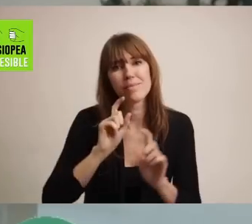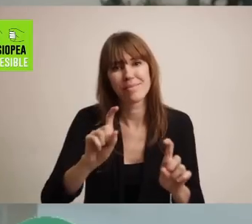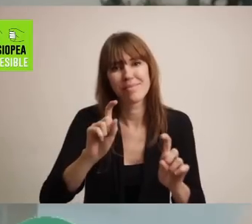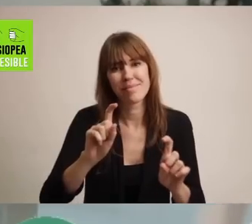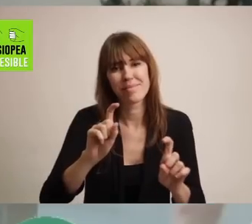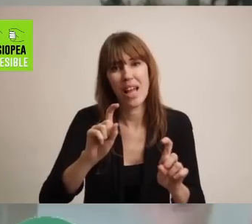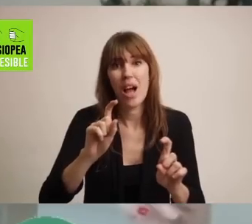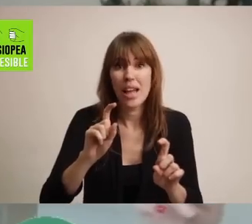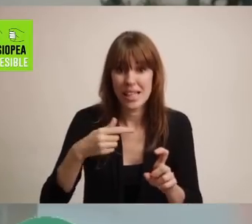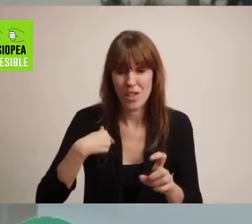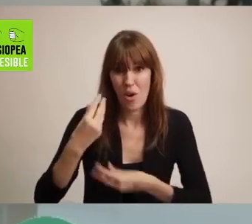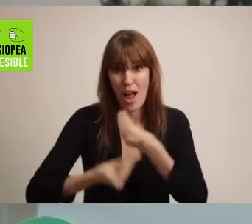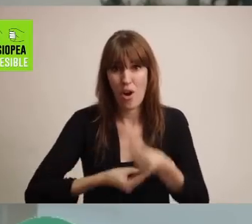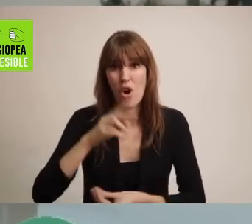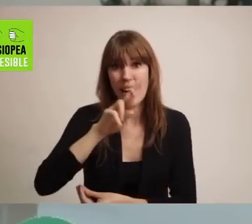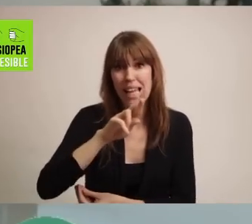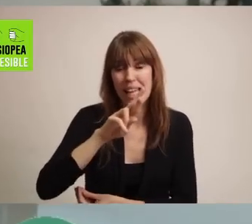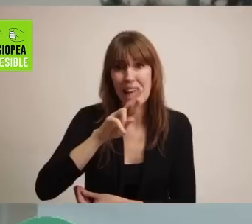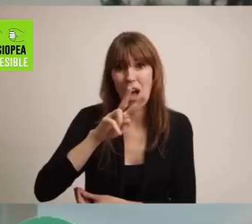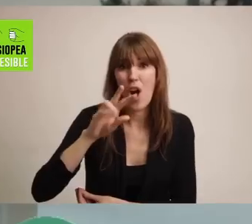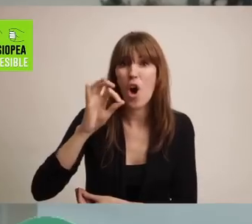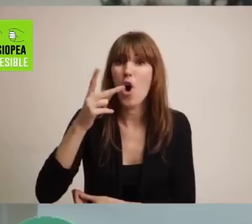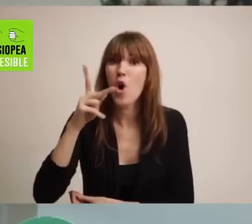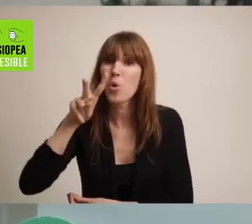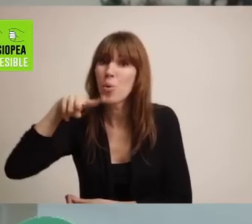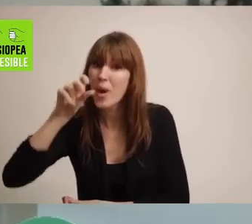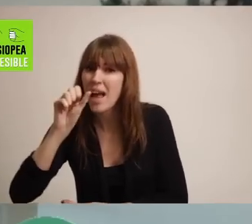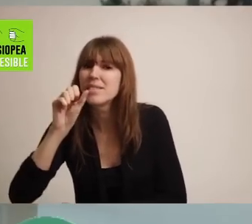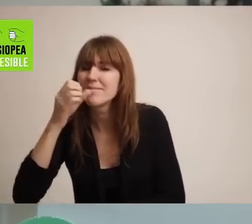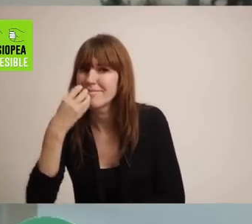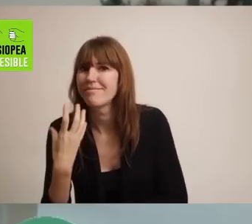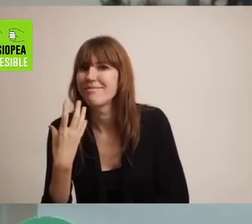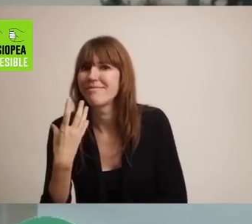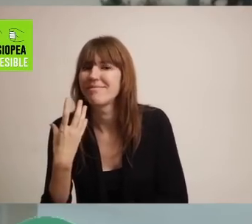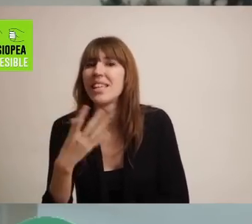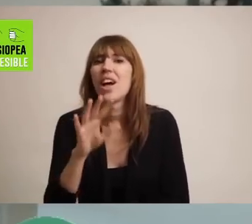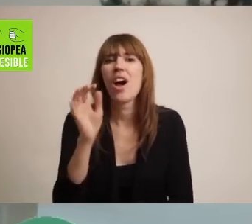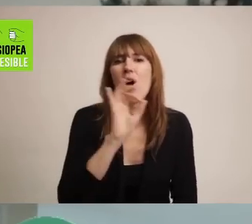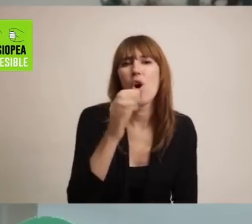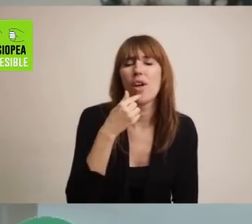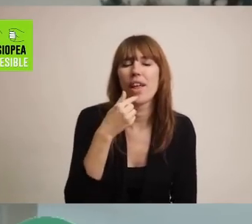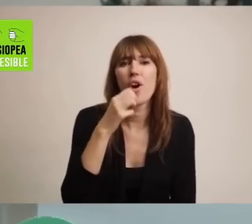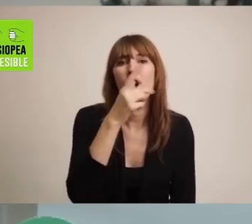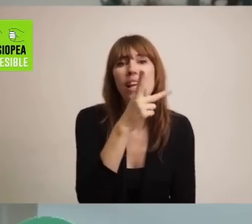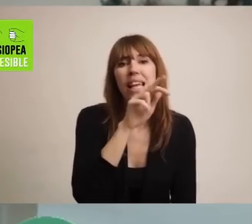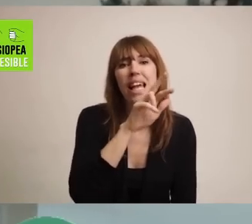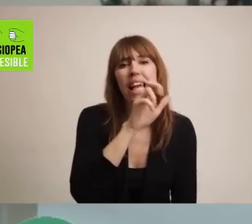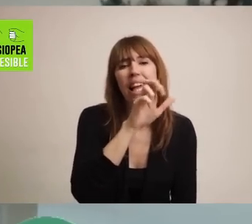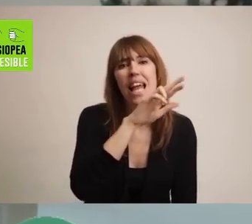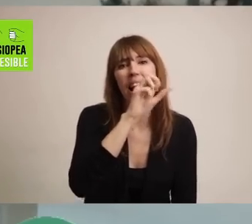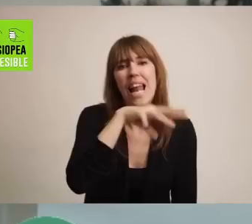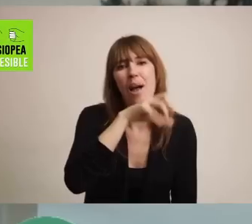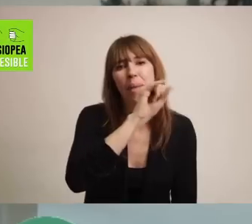hago Reiki Okuna, ya vende. O si digo que hago, por ejemplo, Teramai, pues a lo mejor